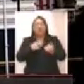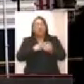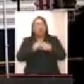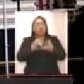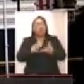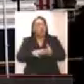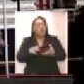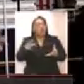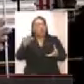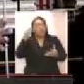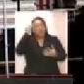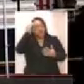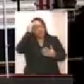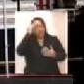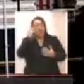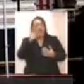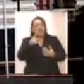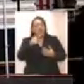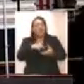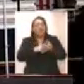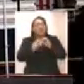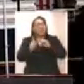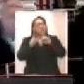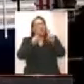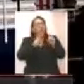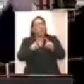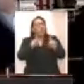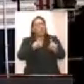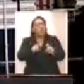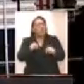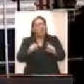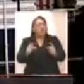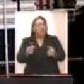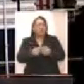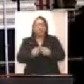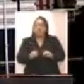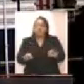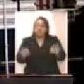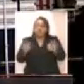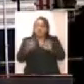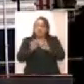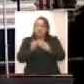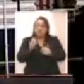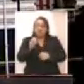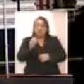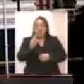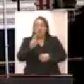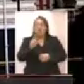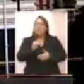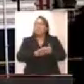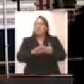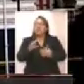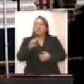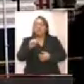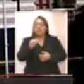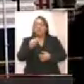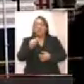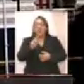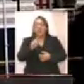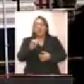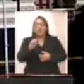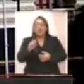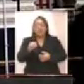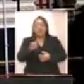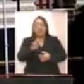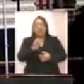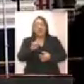por qué de ese tipo de preguntas en una comisión tan importante, donde la motivación, la estructura